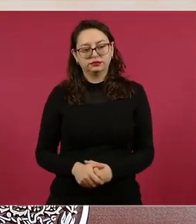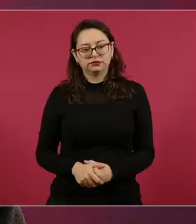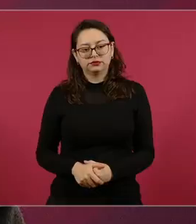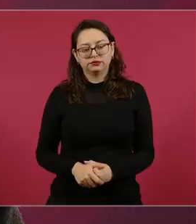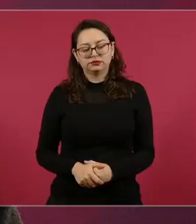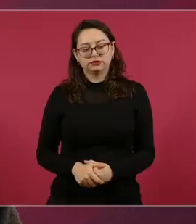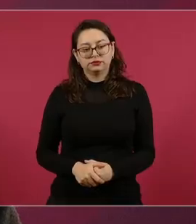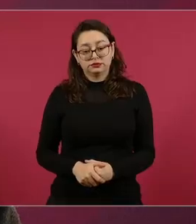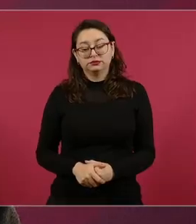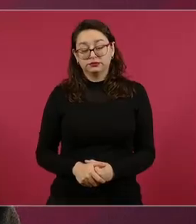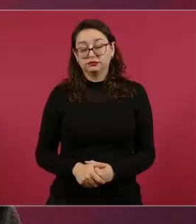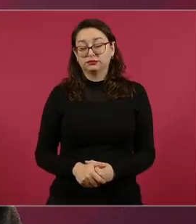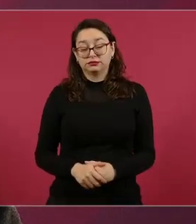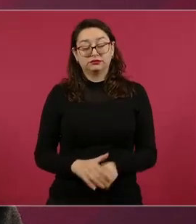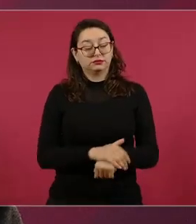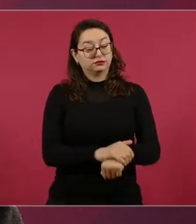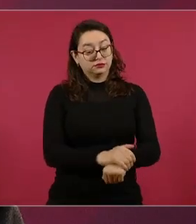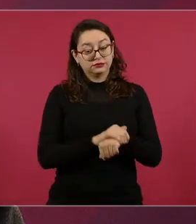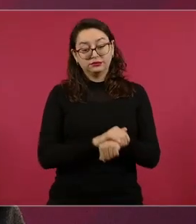muchos amigos de